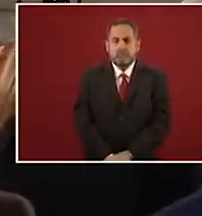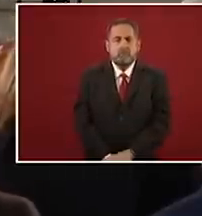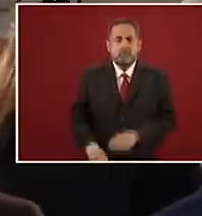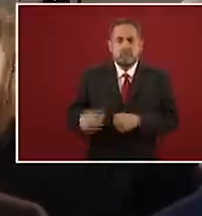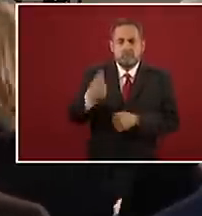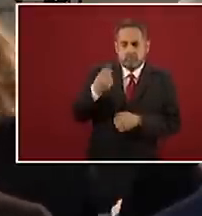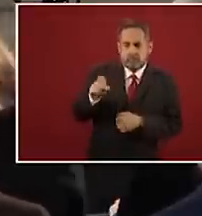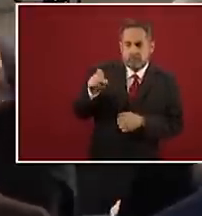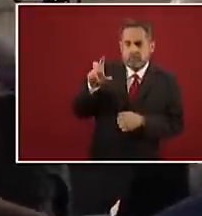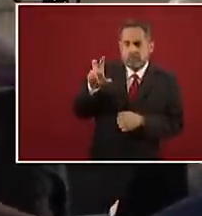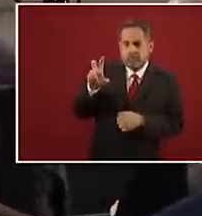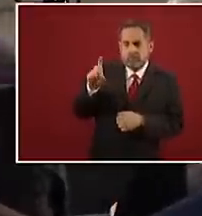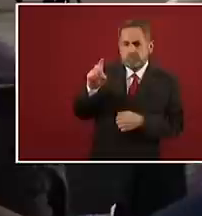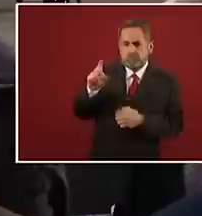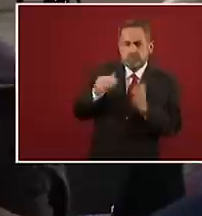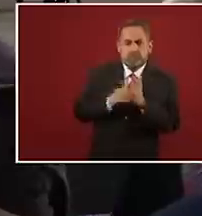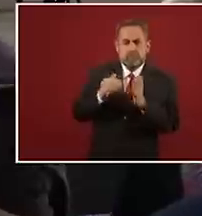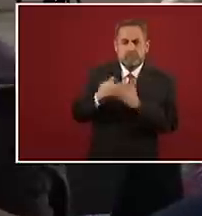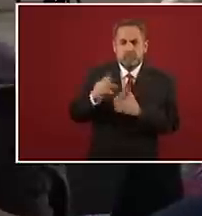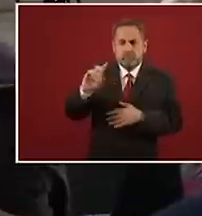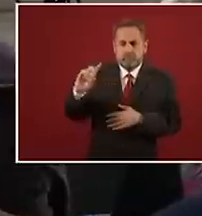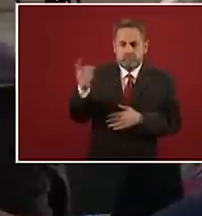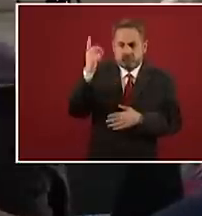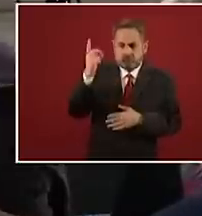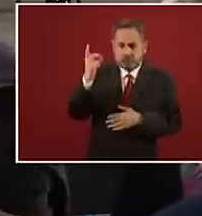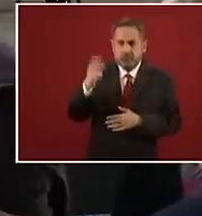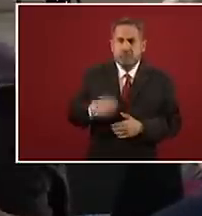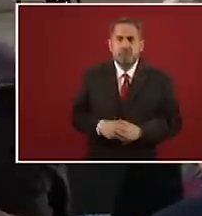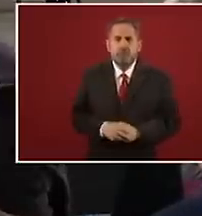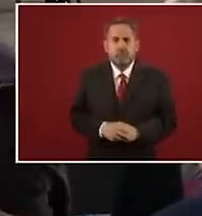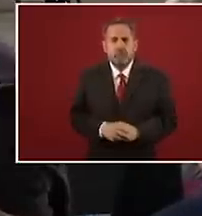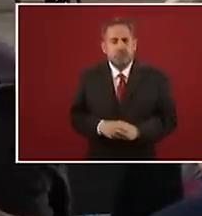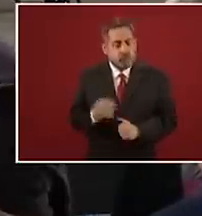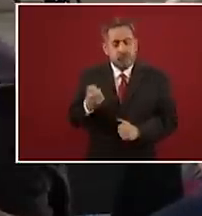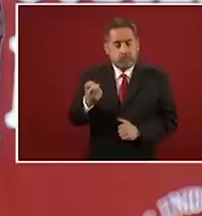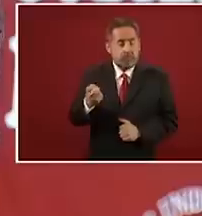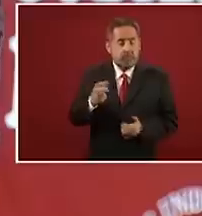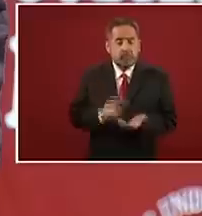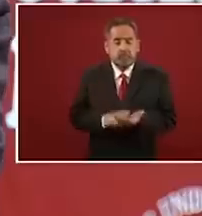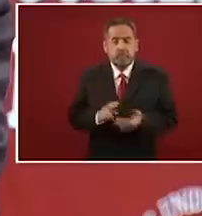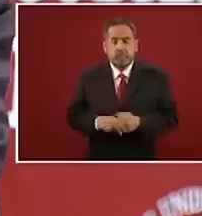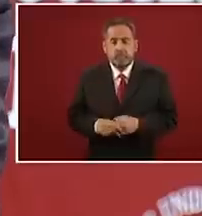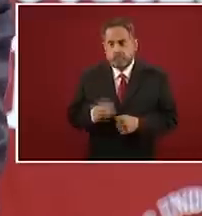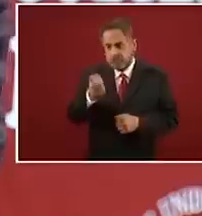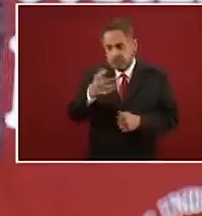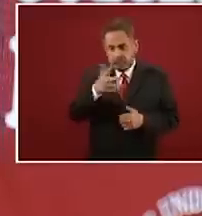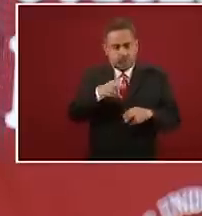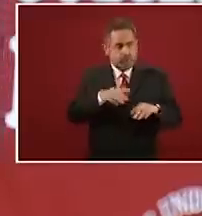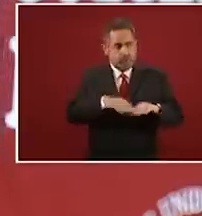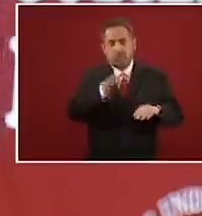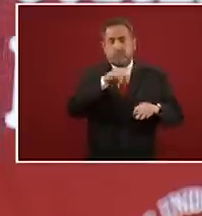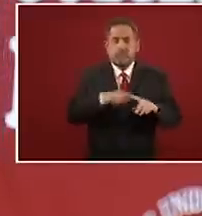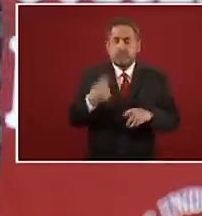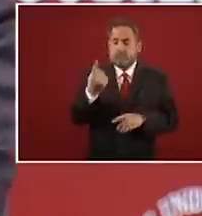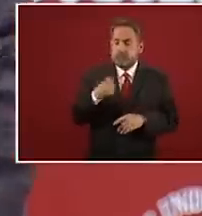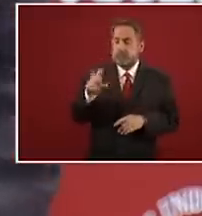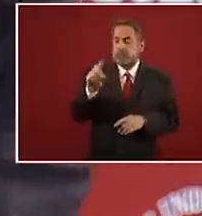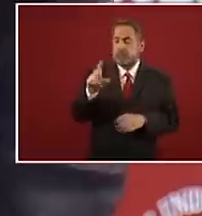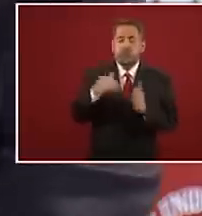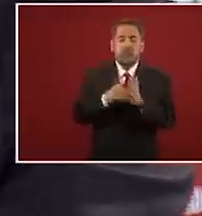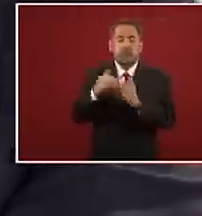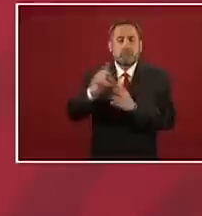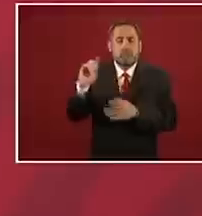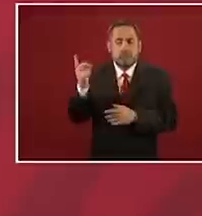130 millones de dólares. Podríamos actualizarlo este año. Sí, pero ese es el avalúo, 130 millones de dólares.